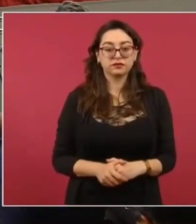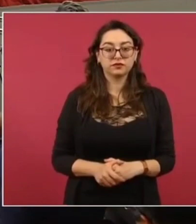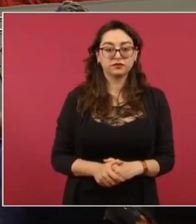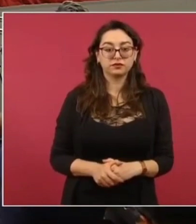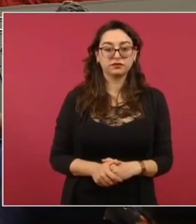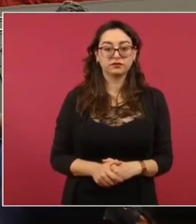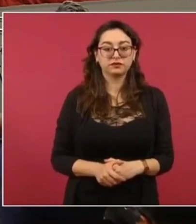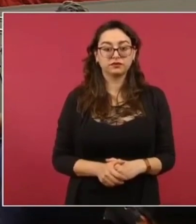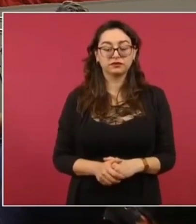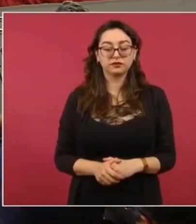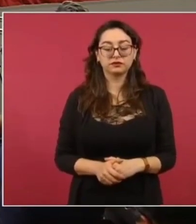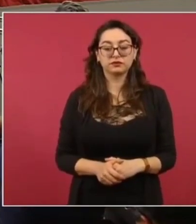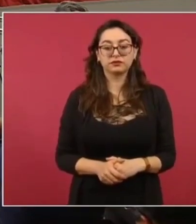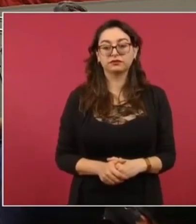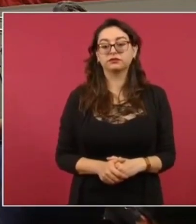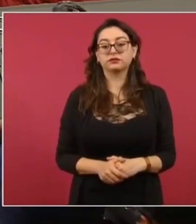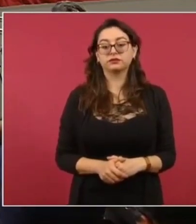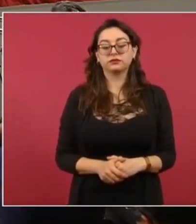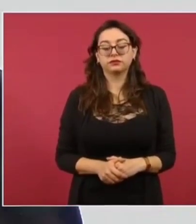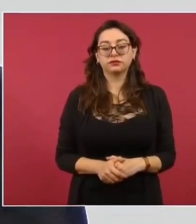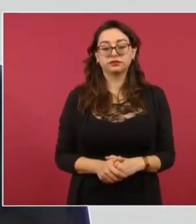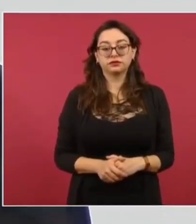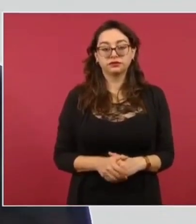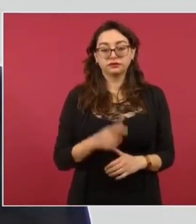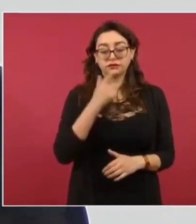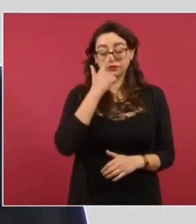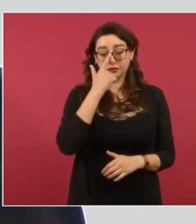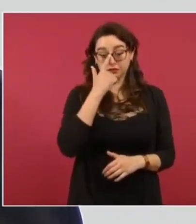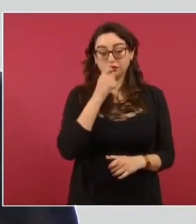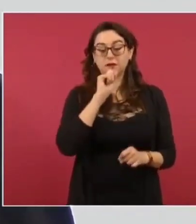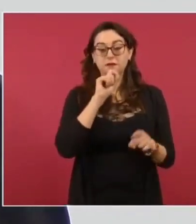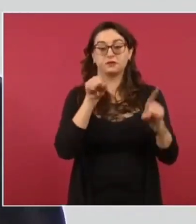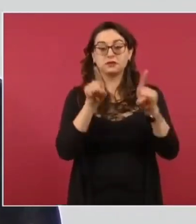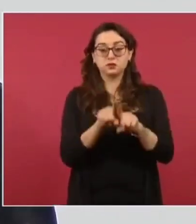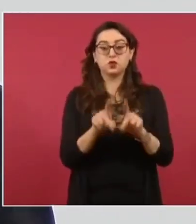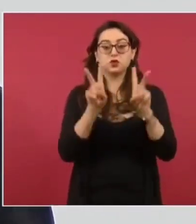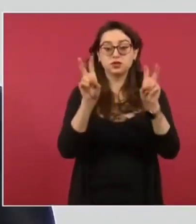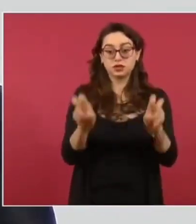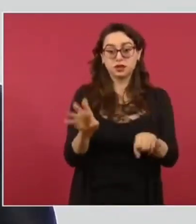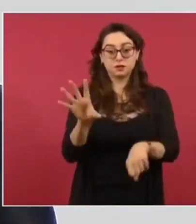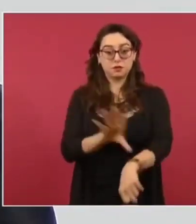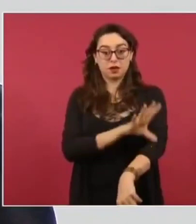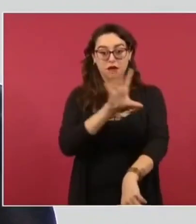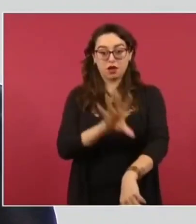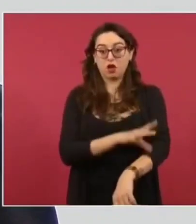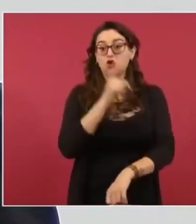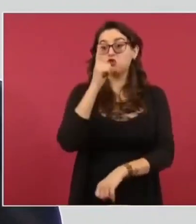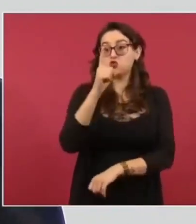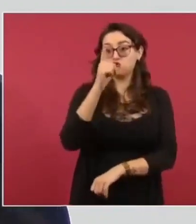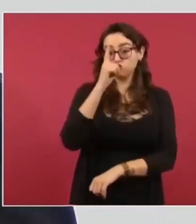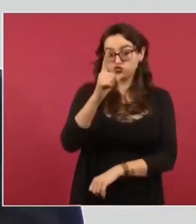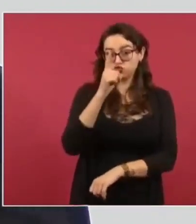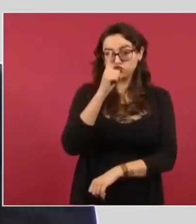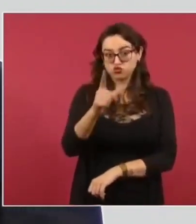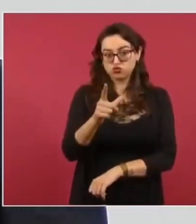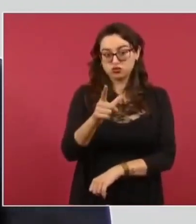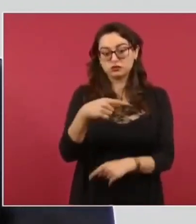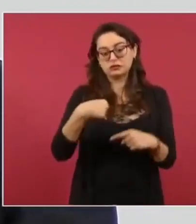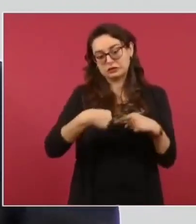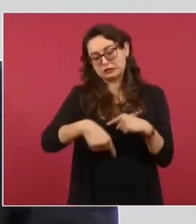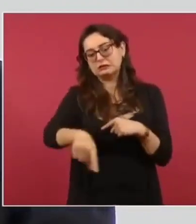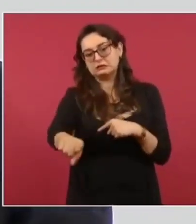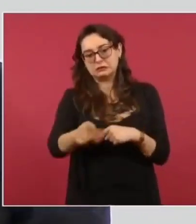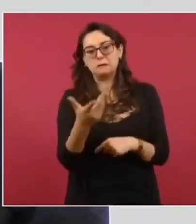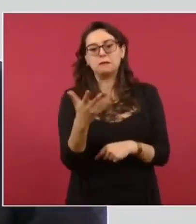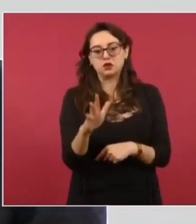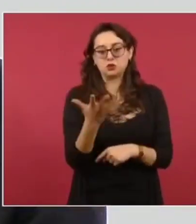operación una cantidad similar de megas es de aproximadamente 10 años, cuando aquí